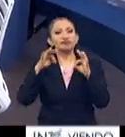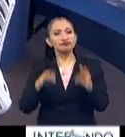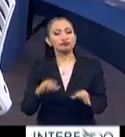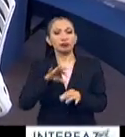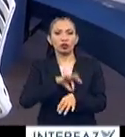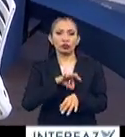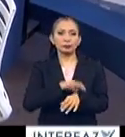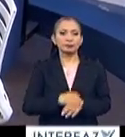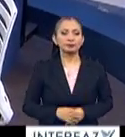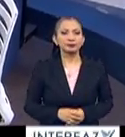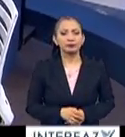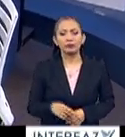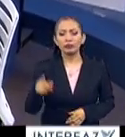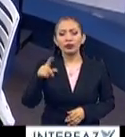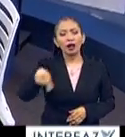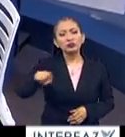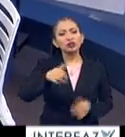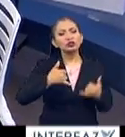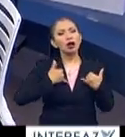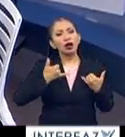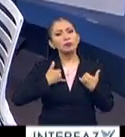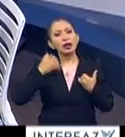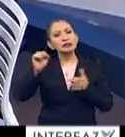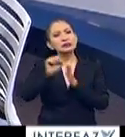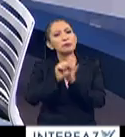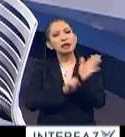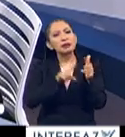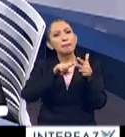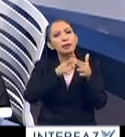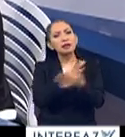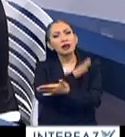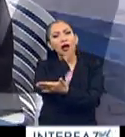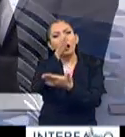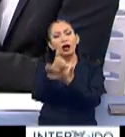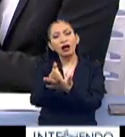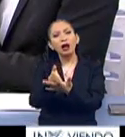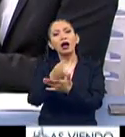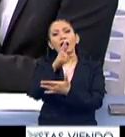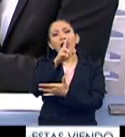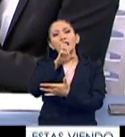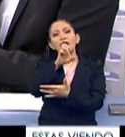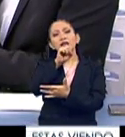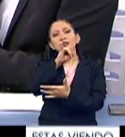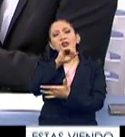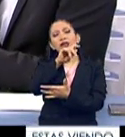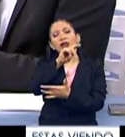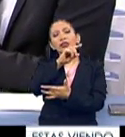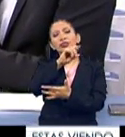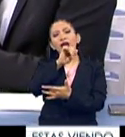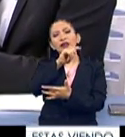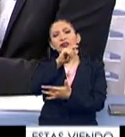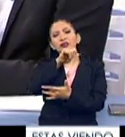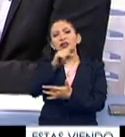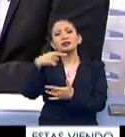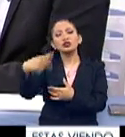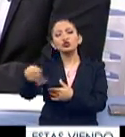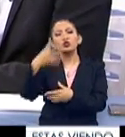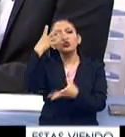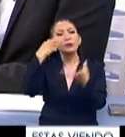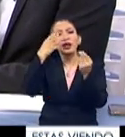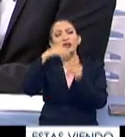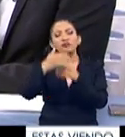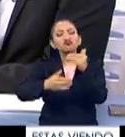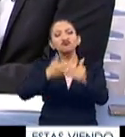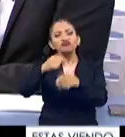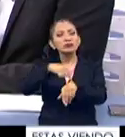¿Y estos jóvenes de qué semestre ya entran a ser residentes y cuál es más o menos su proceso de